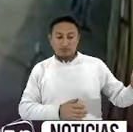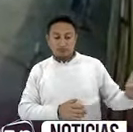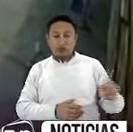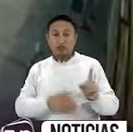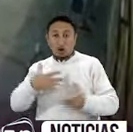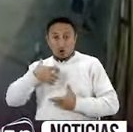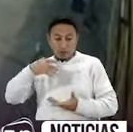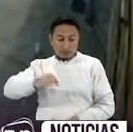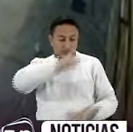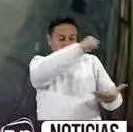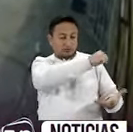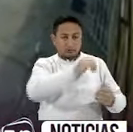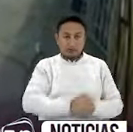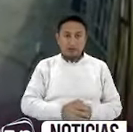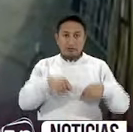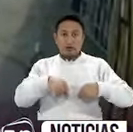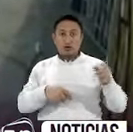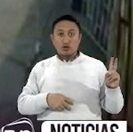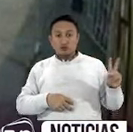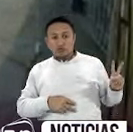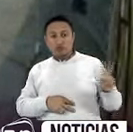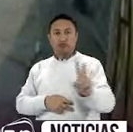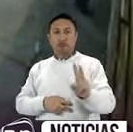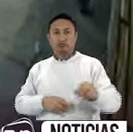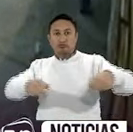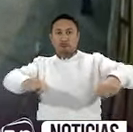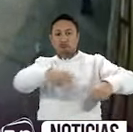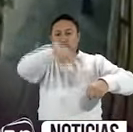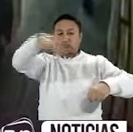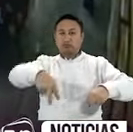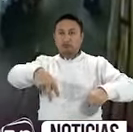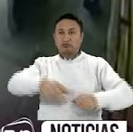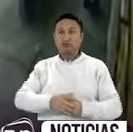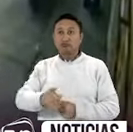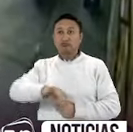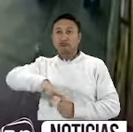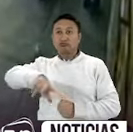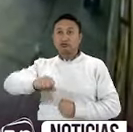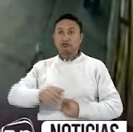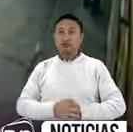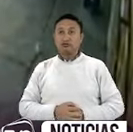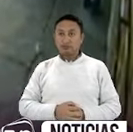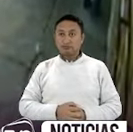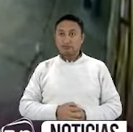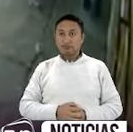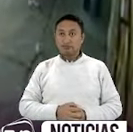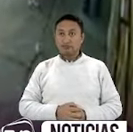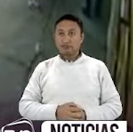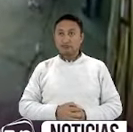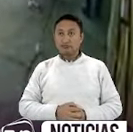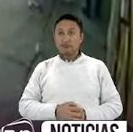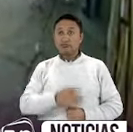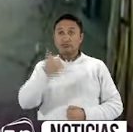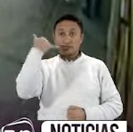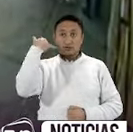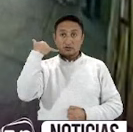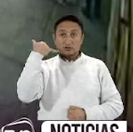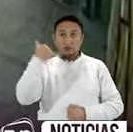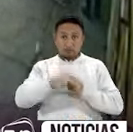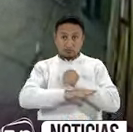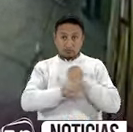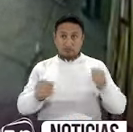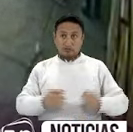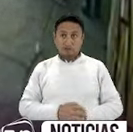a entregarle su ropa, pues. Llegan los 2 chicos a robarlo, entonces me imagino que le quitaron teléfono, no